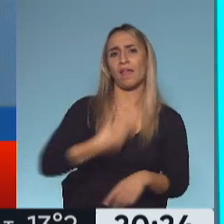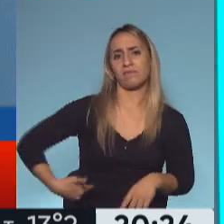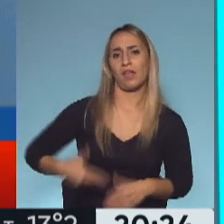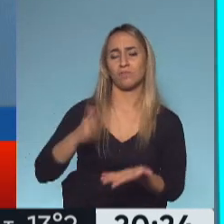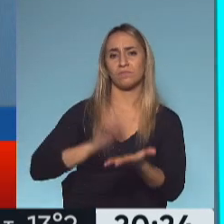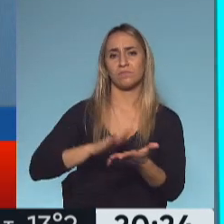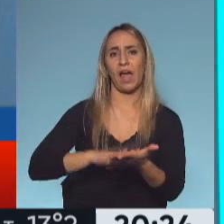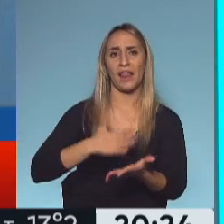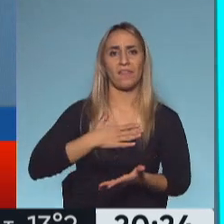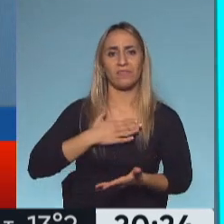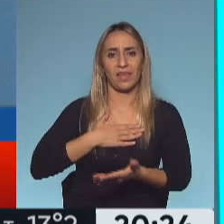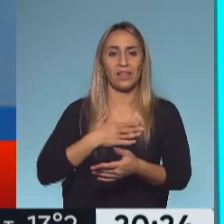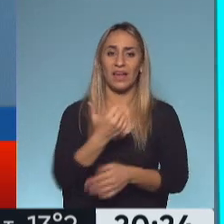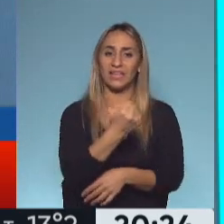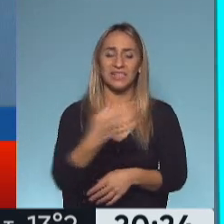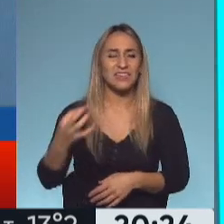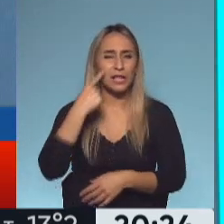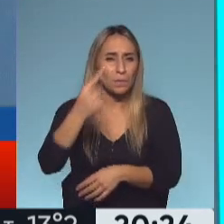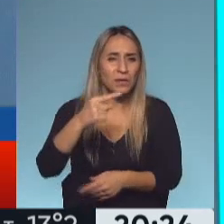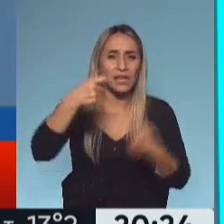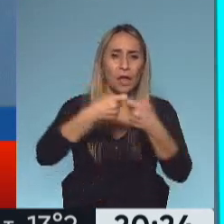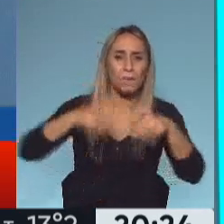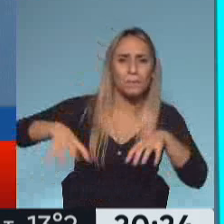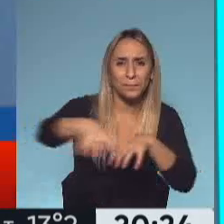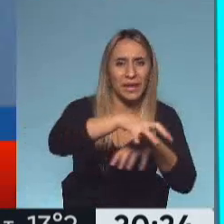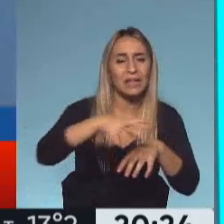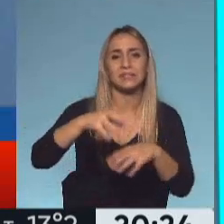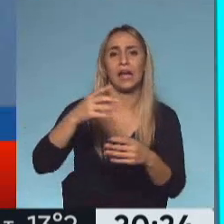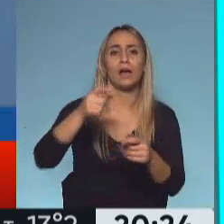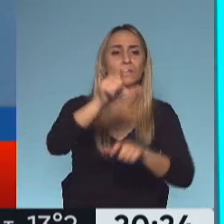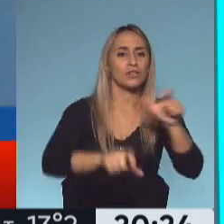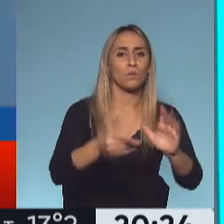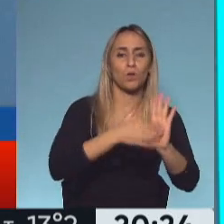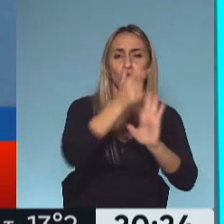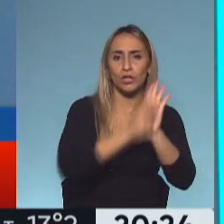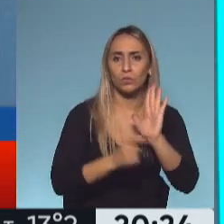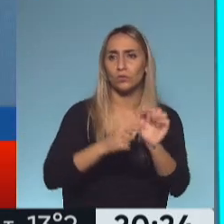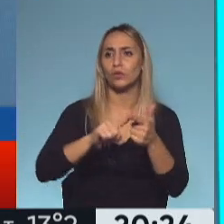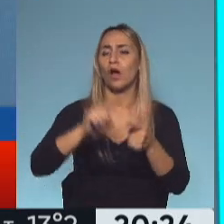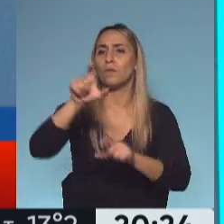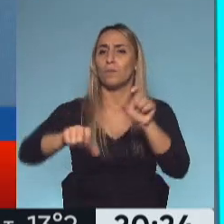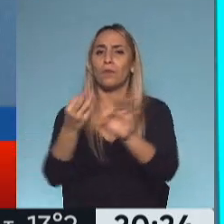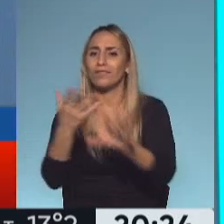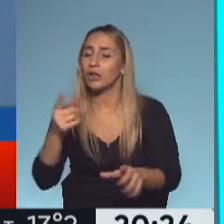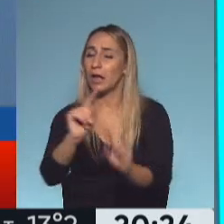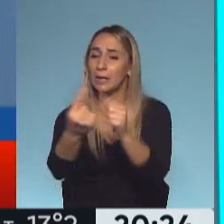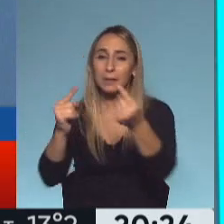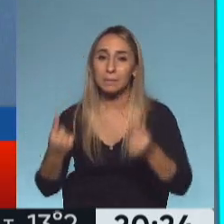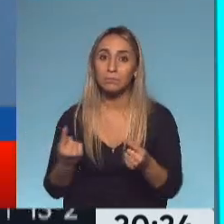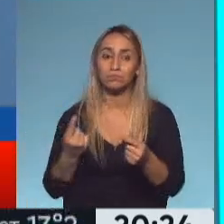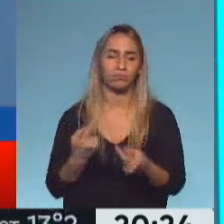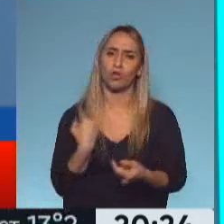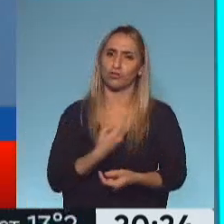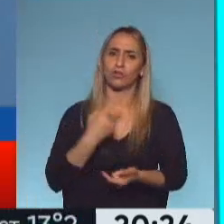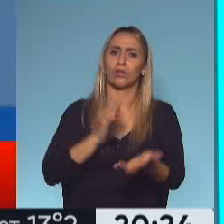de 600.000 pequeñas y medianas empresas, cooperativas, monotributistas, pequeños profesionales, justamente para que pudieran acceder al